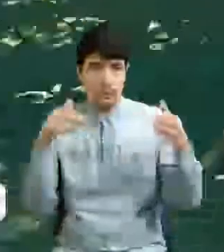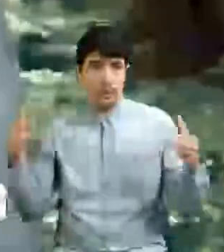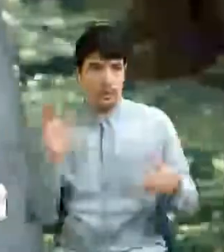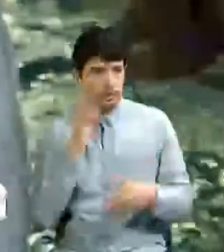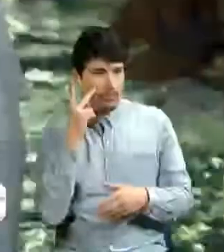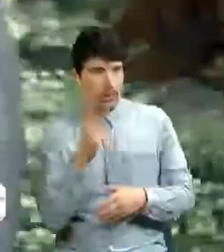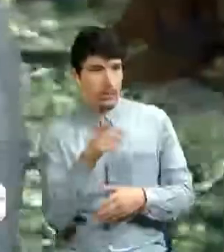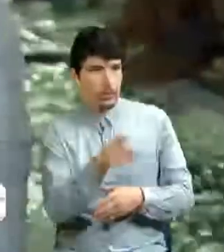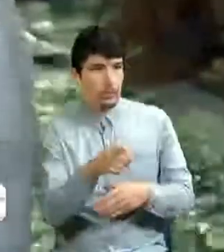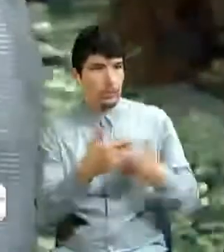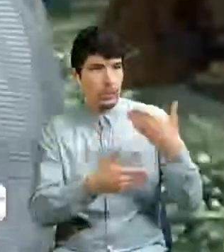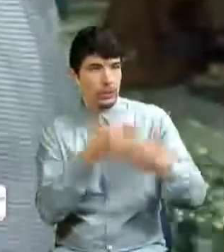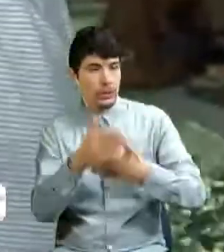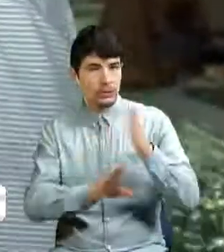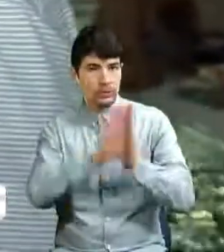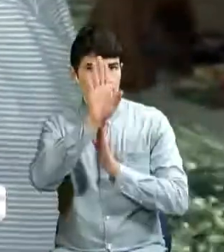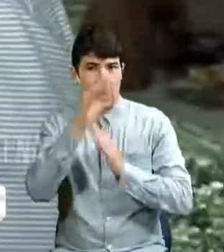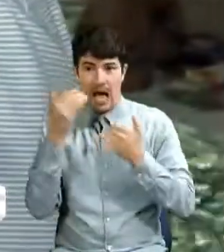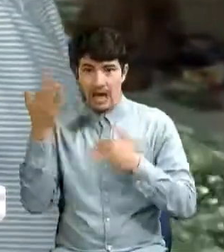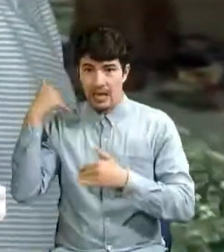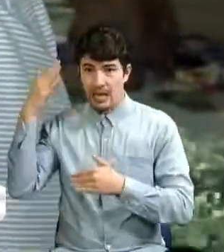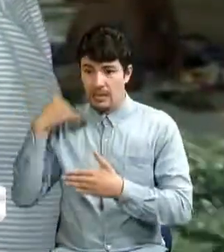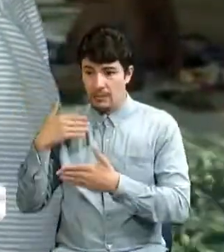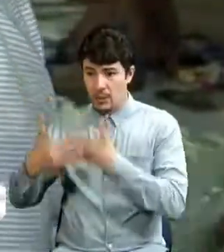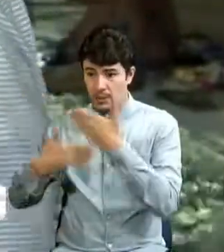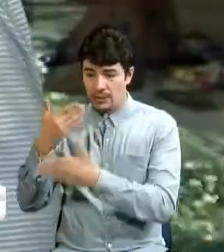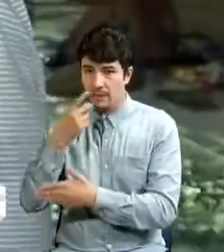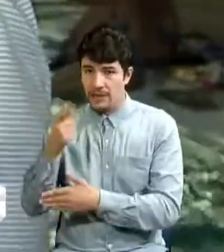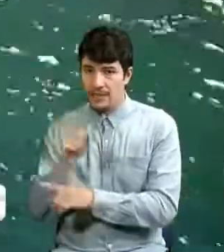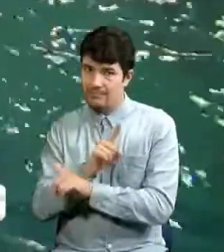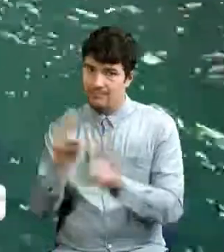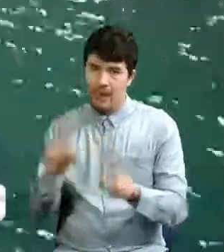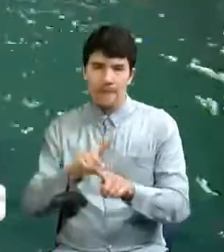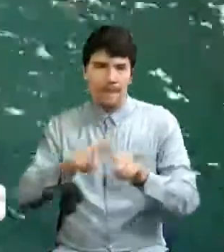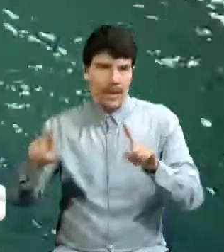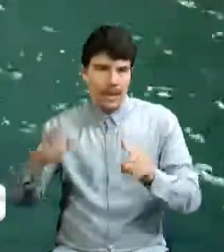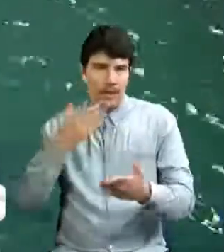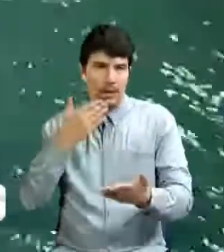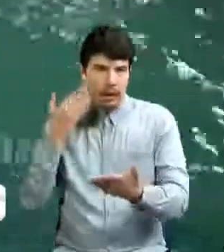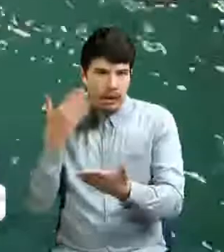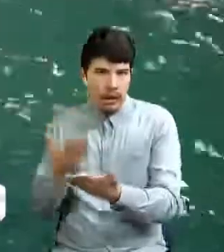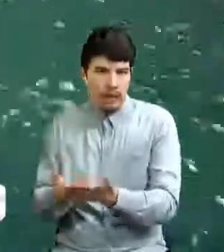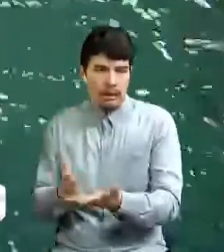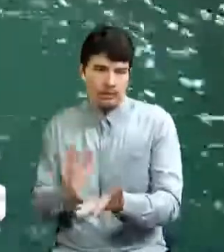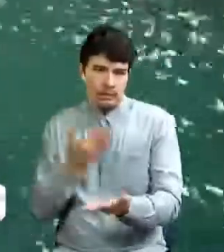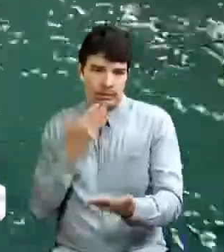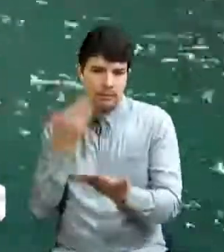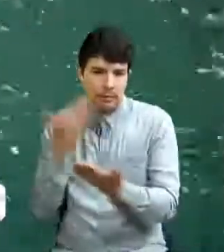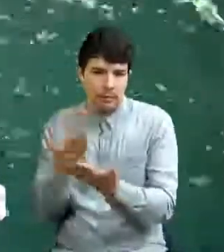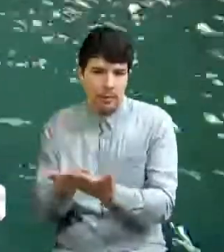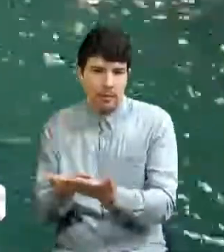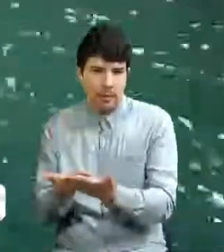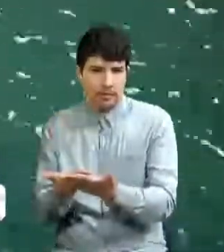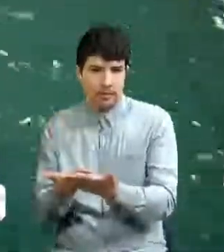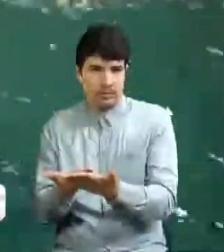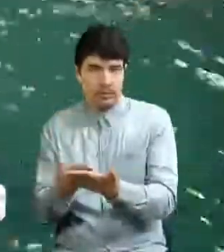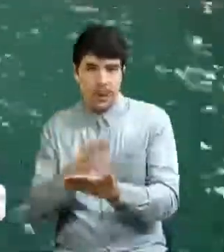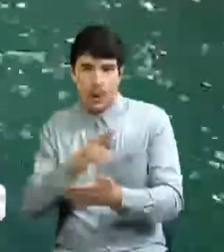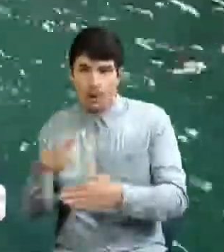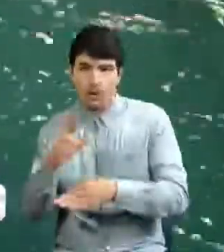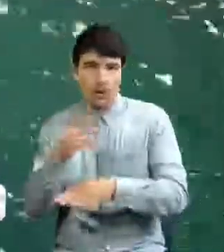crecimiento el proceso no ha sido fácil pero gracias a la creación y otros